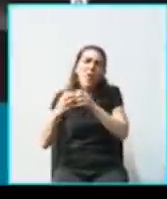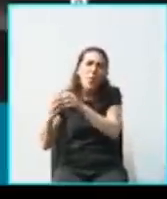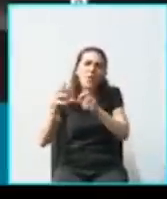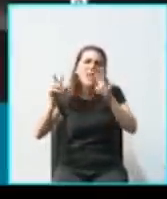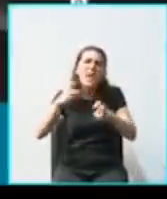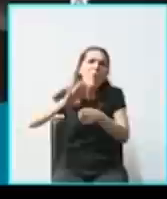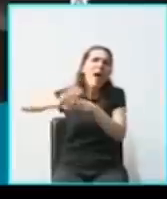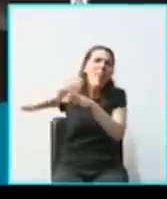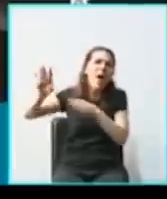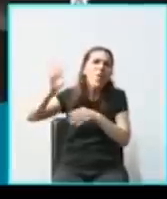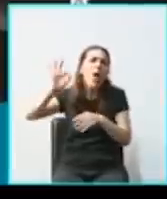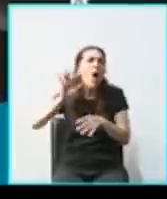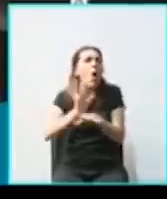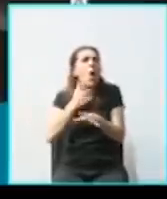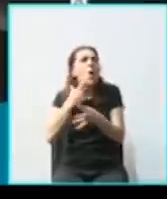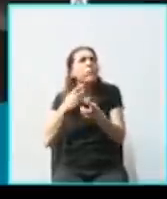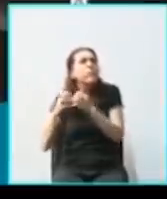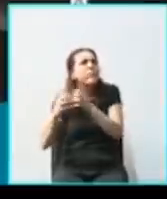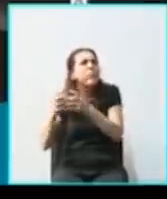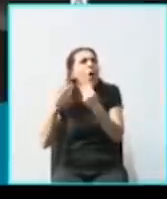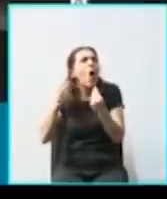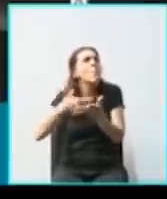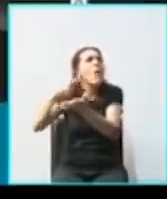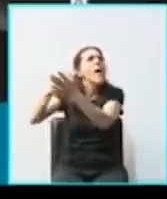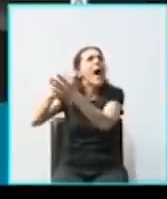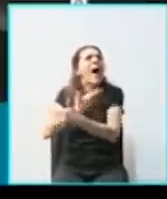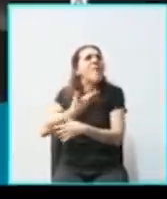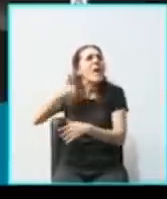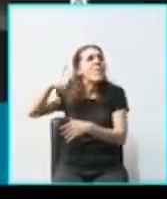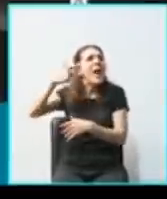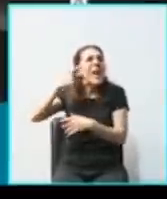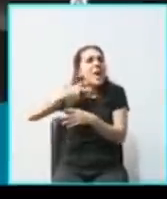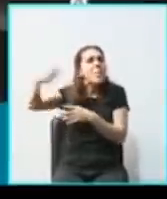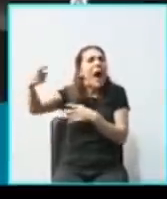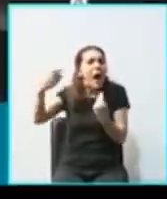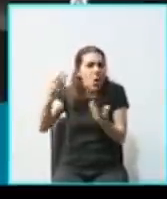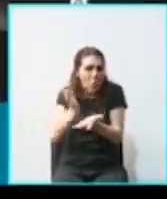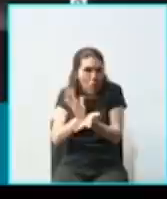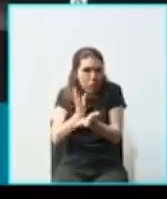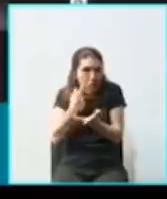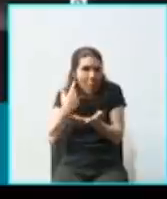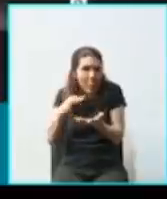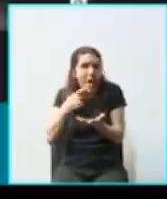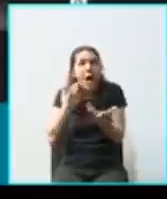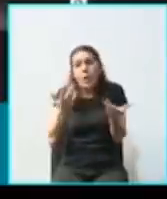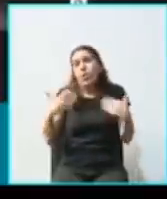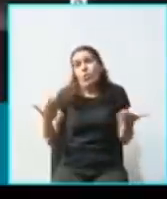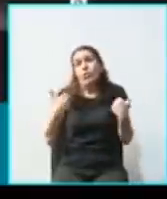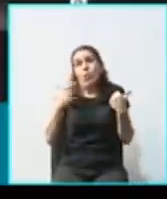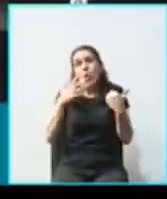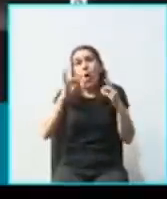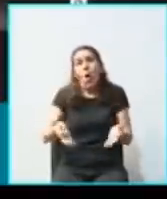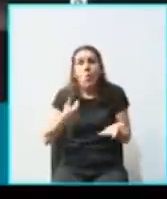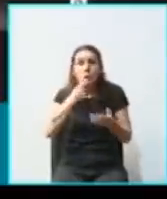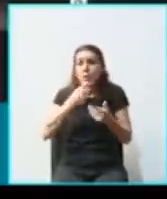delegación a Wall Street para discutir cómo se paga el Fondo Monetario Internacional, más o menos vamos a gobernar para lo mismo. Entonces, lógicamente, si